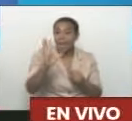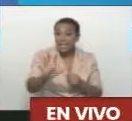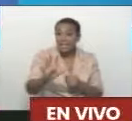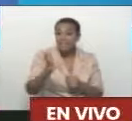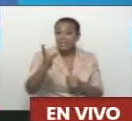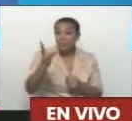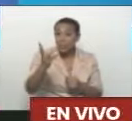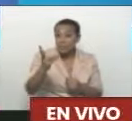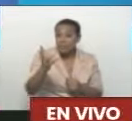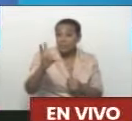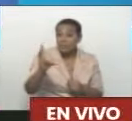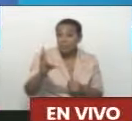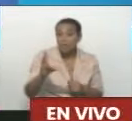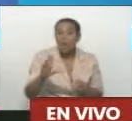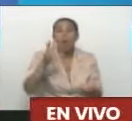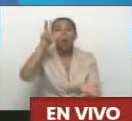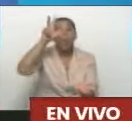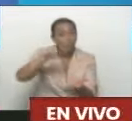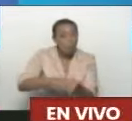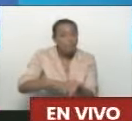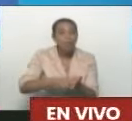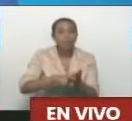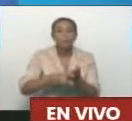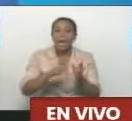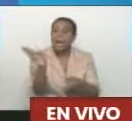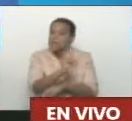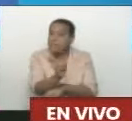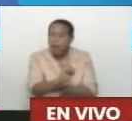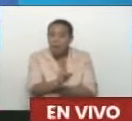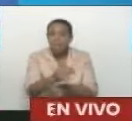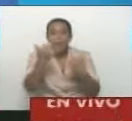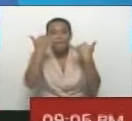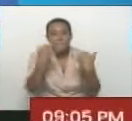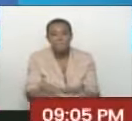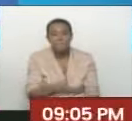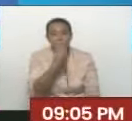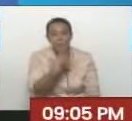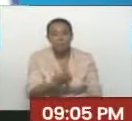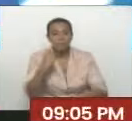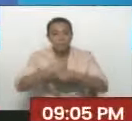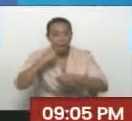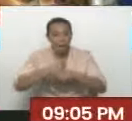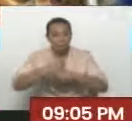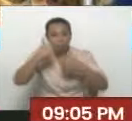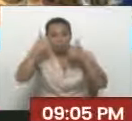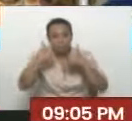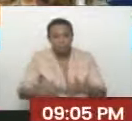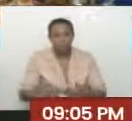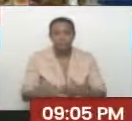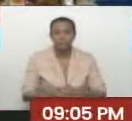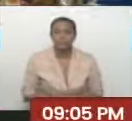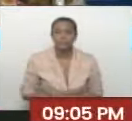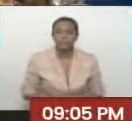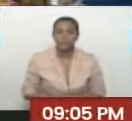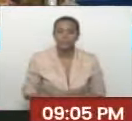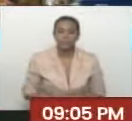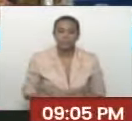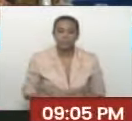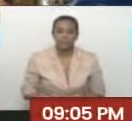Solo me quedaría decir, cúmplase, rápido y bien. Thank you.